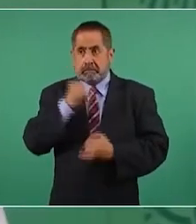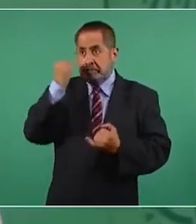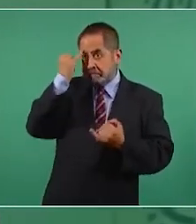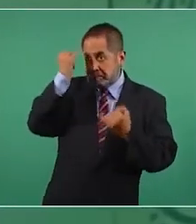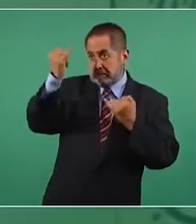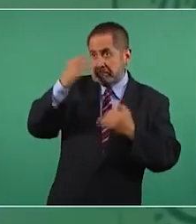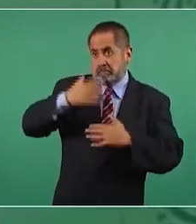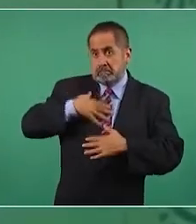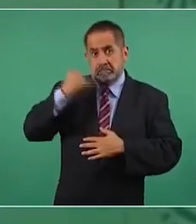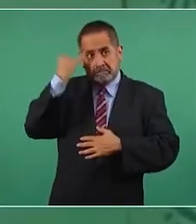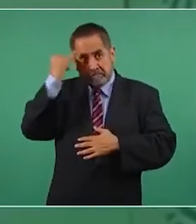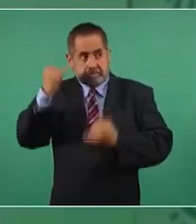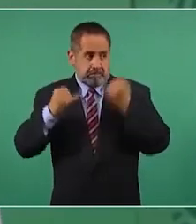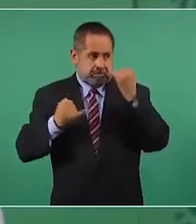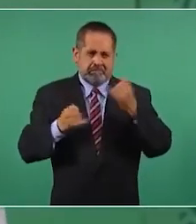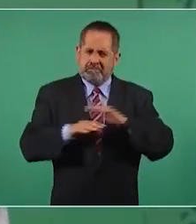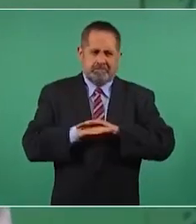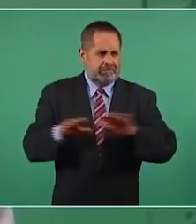ideologías